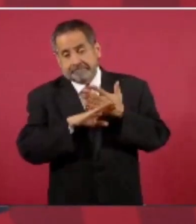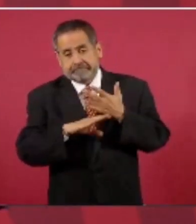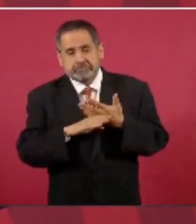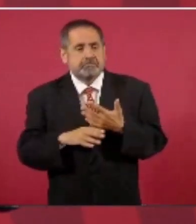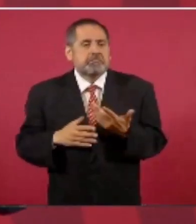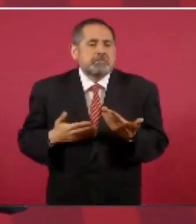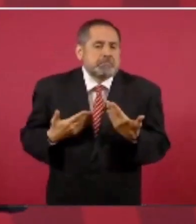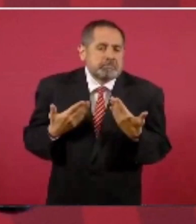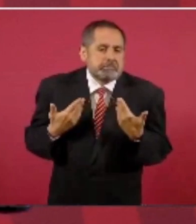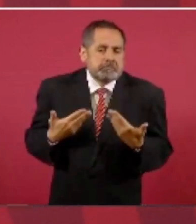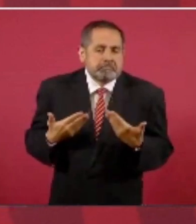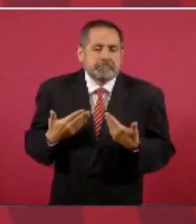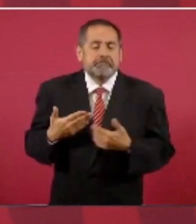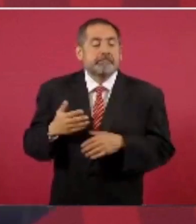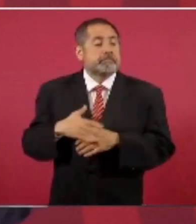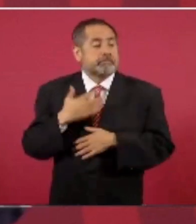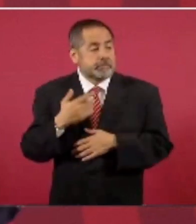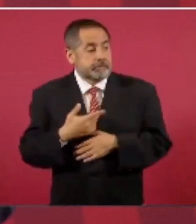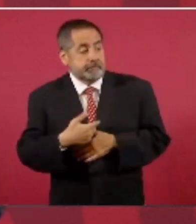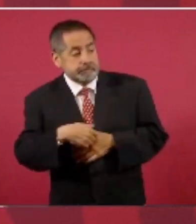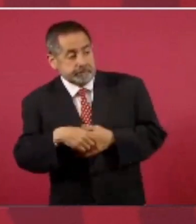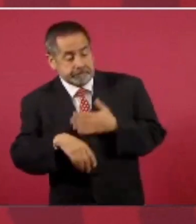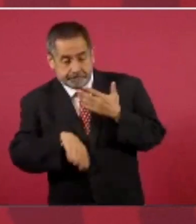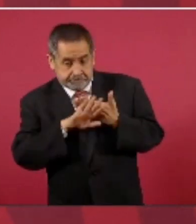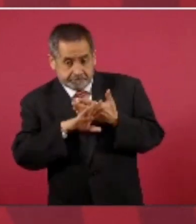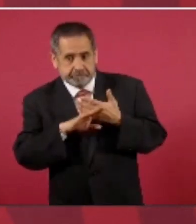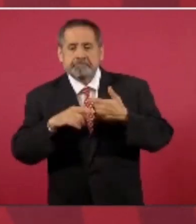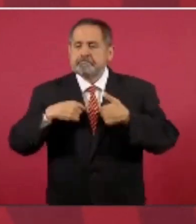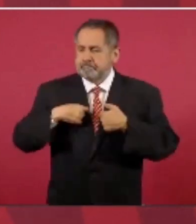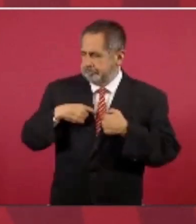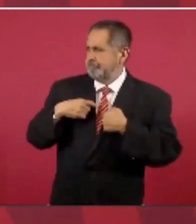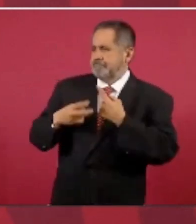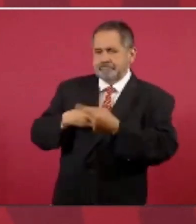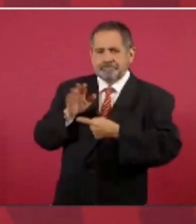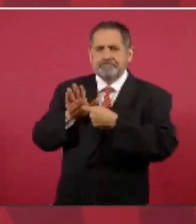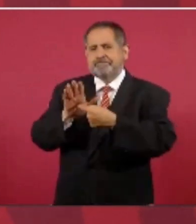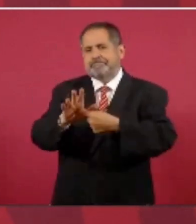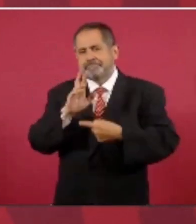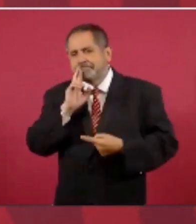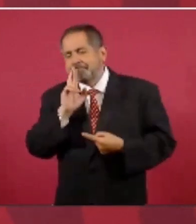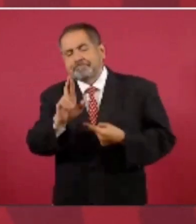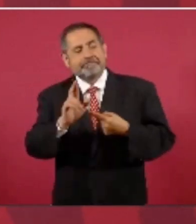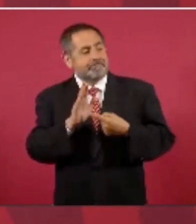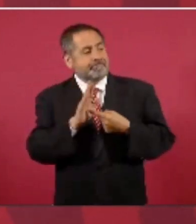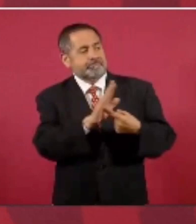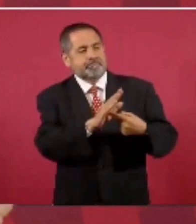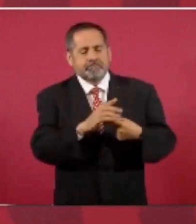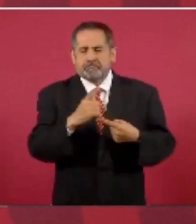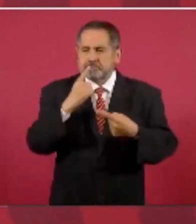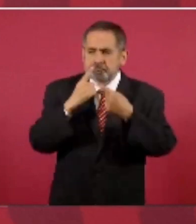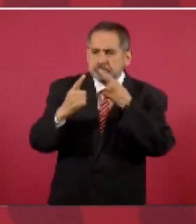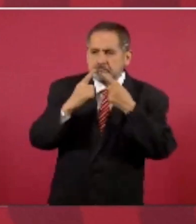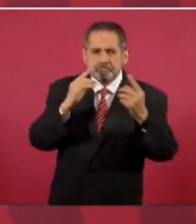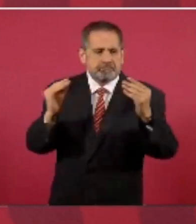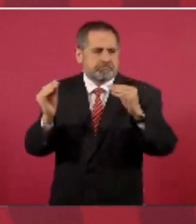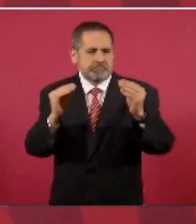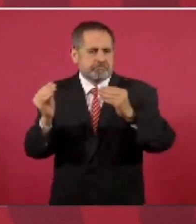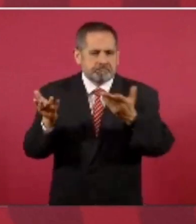esto permite que se pueda polemizar.